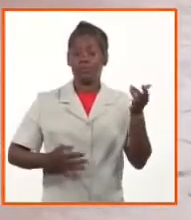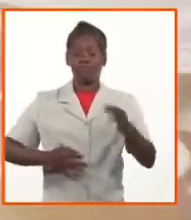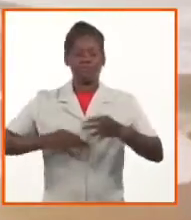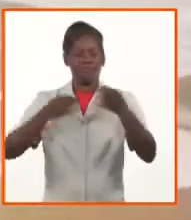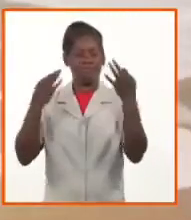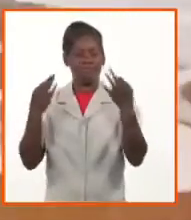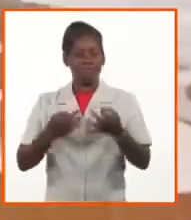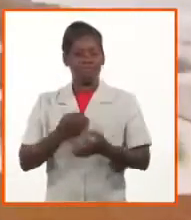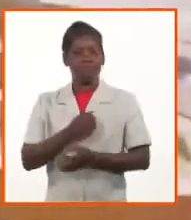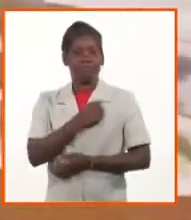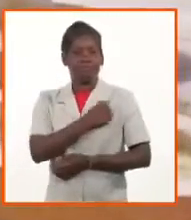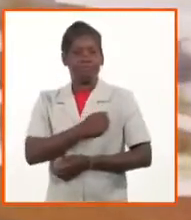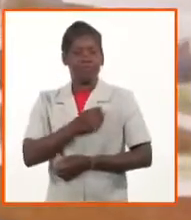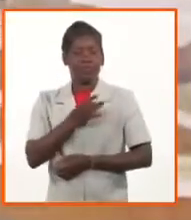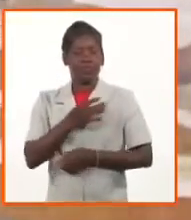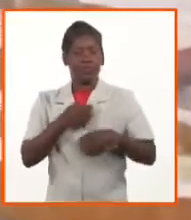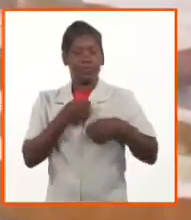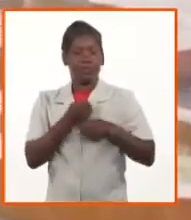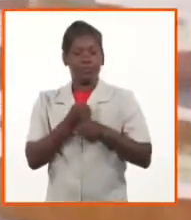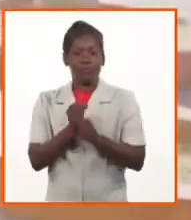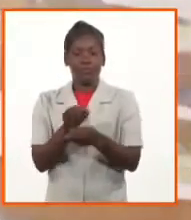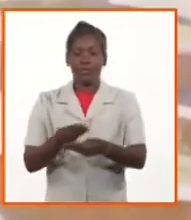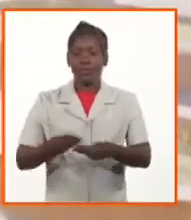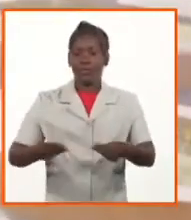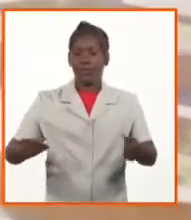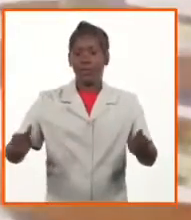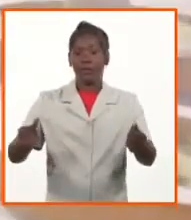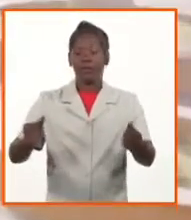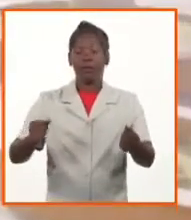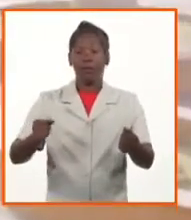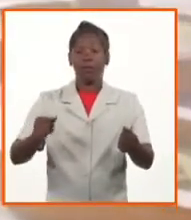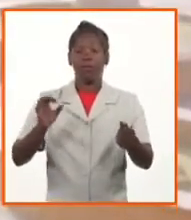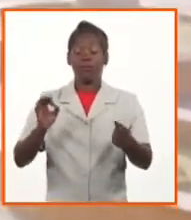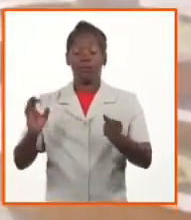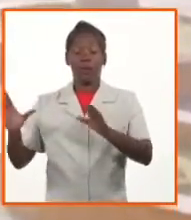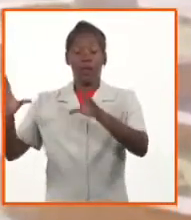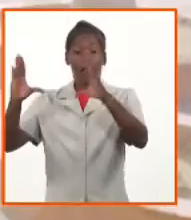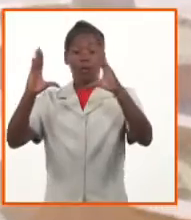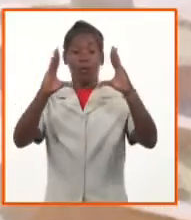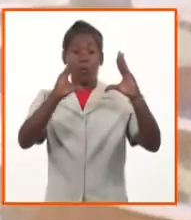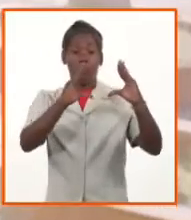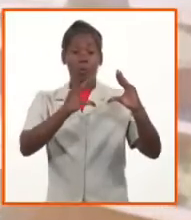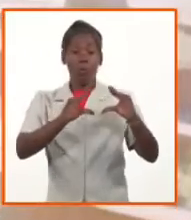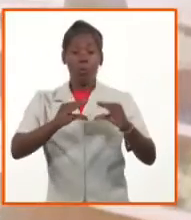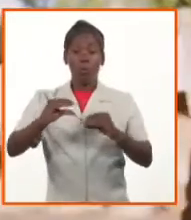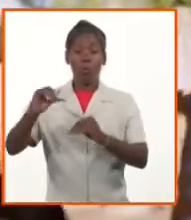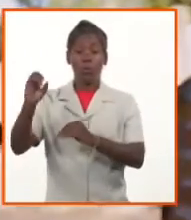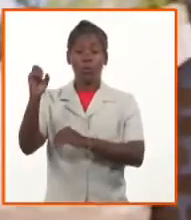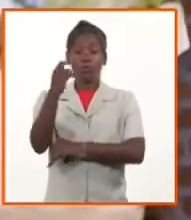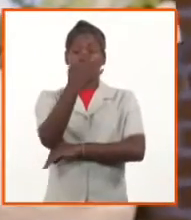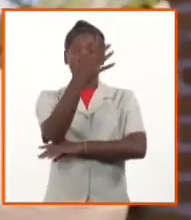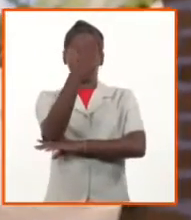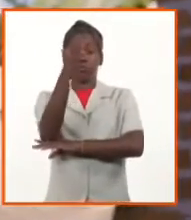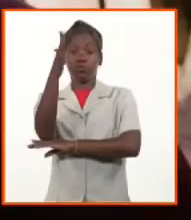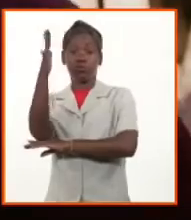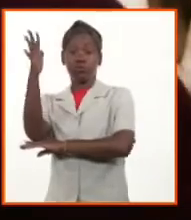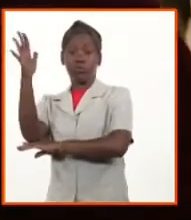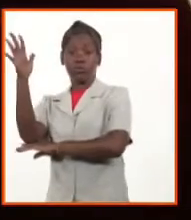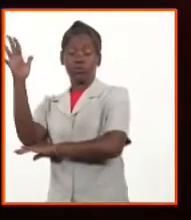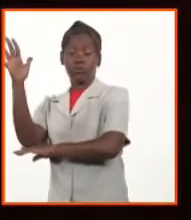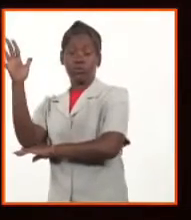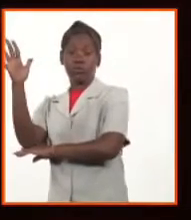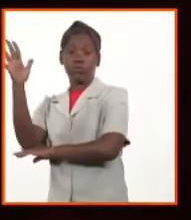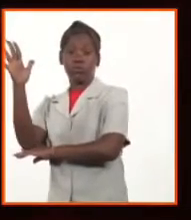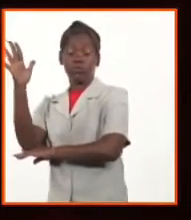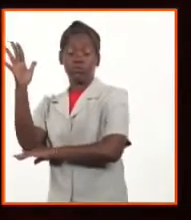surco herido. Tierra, tarde y sitiería, noche, palma y agonía de seres sin justicia.